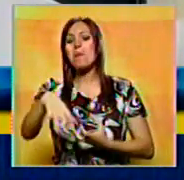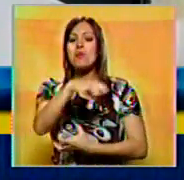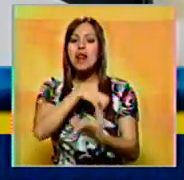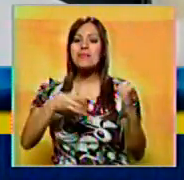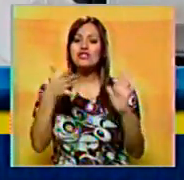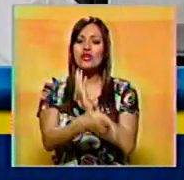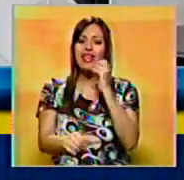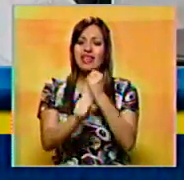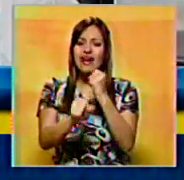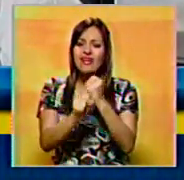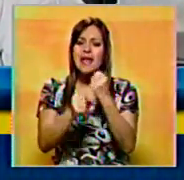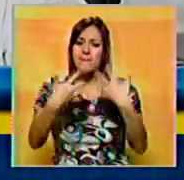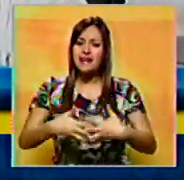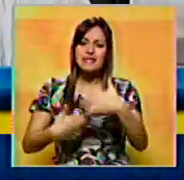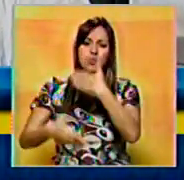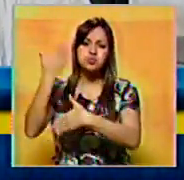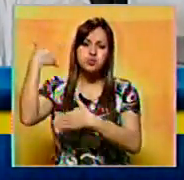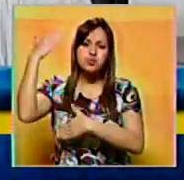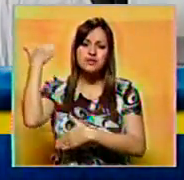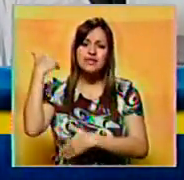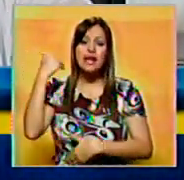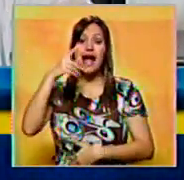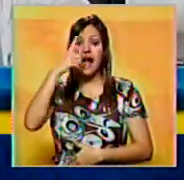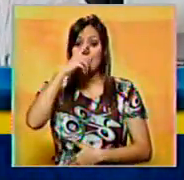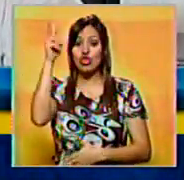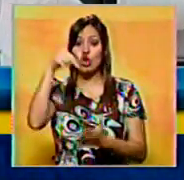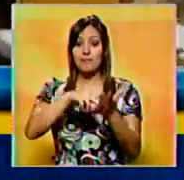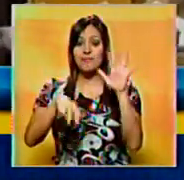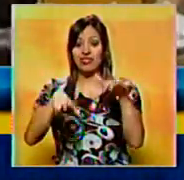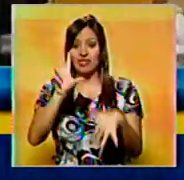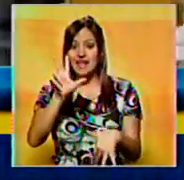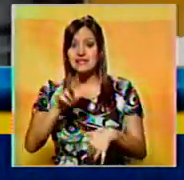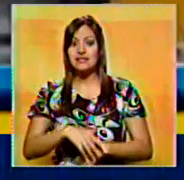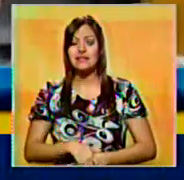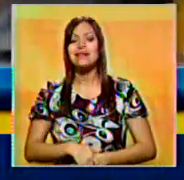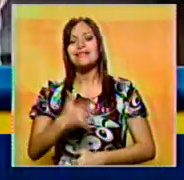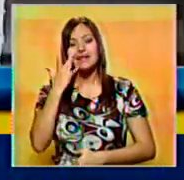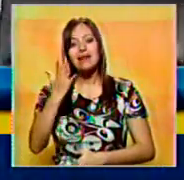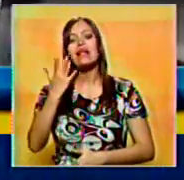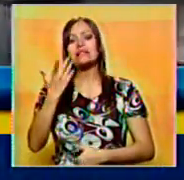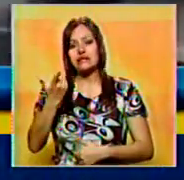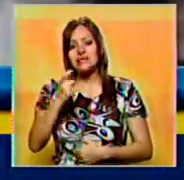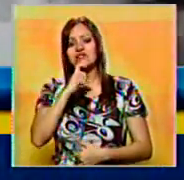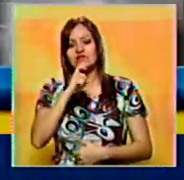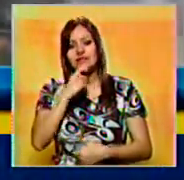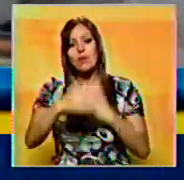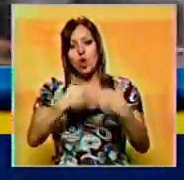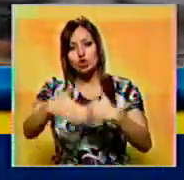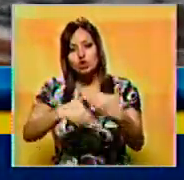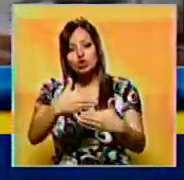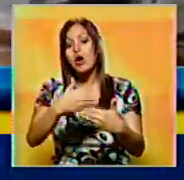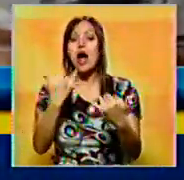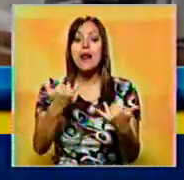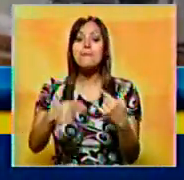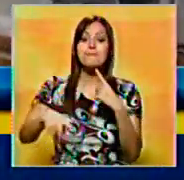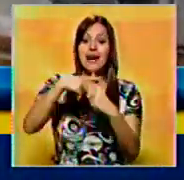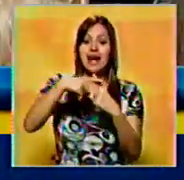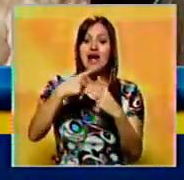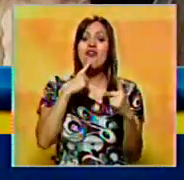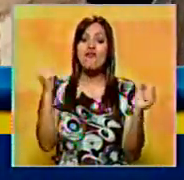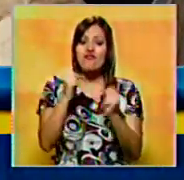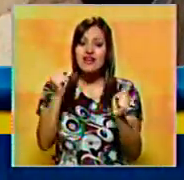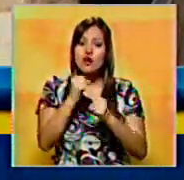laboral que atravesó la empresa estatizada durante el 2013 incidió en la producción anudado a oleada de frío en el